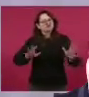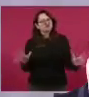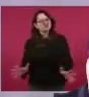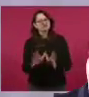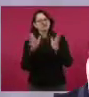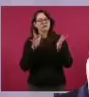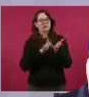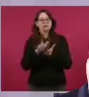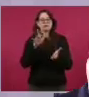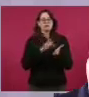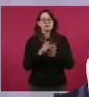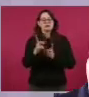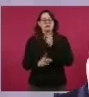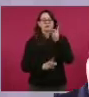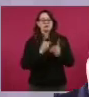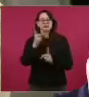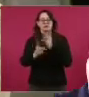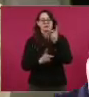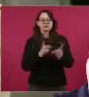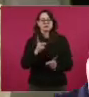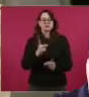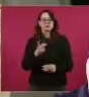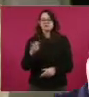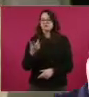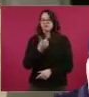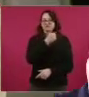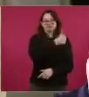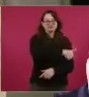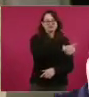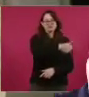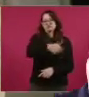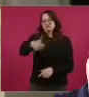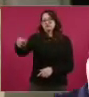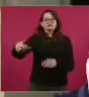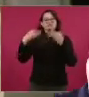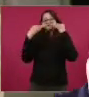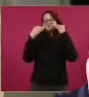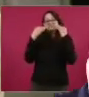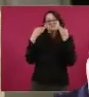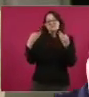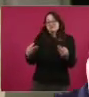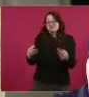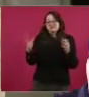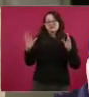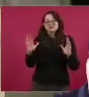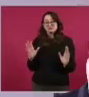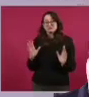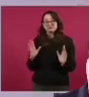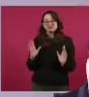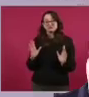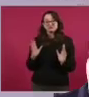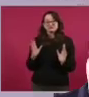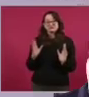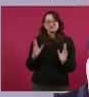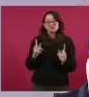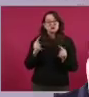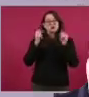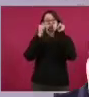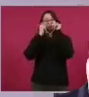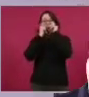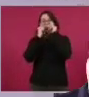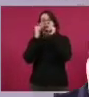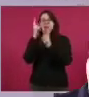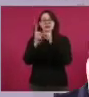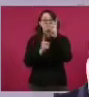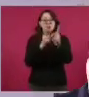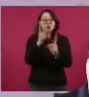una página en la historia que ha vibrado a cada uno de ellos en una motivación que ha trastocado más allá del escenario deportivo y